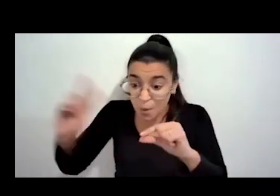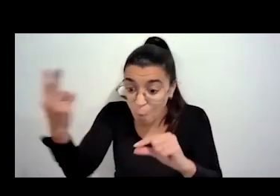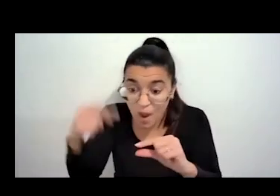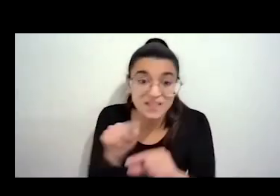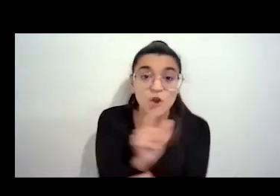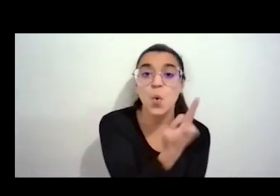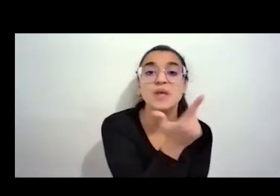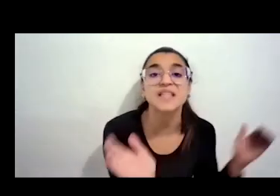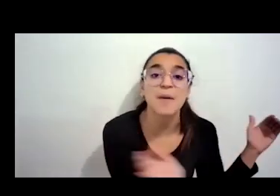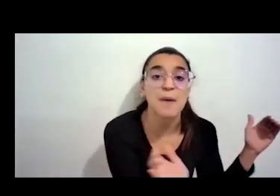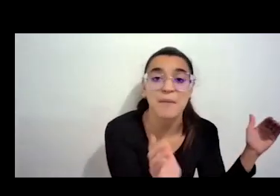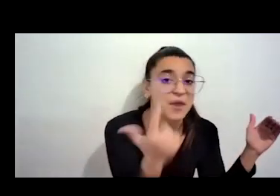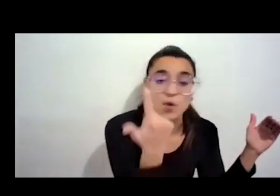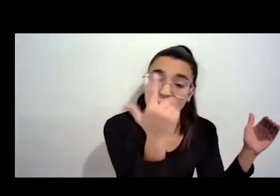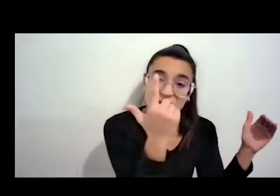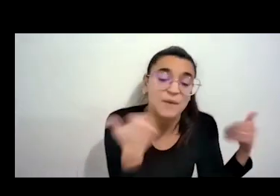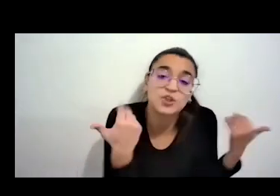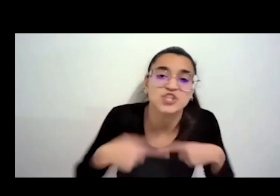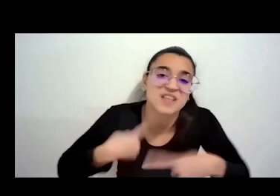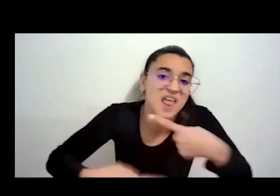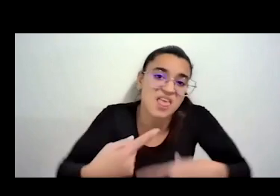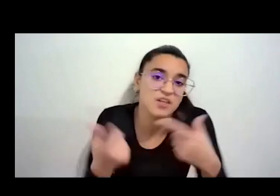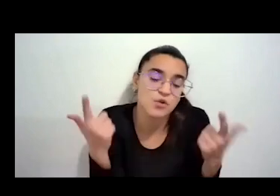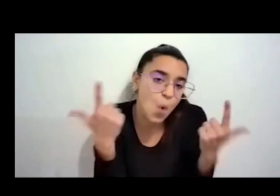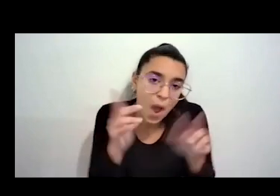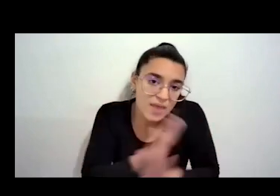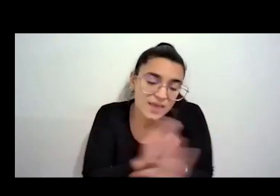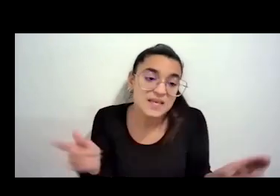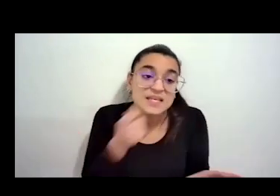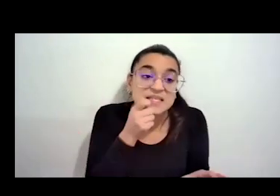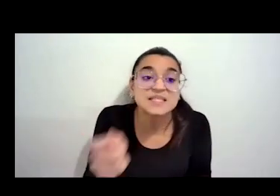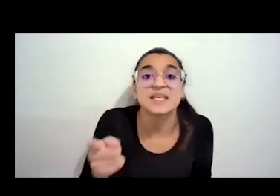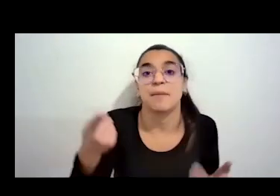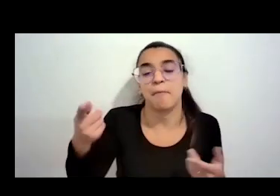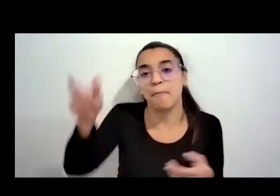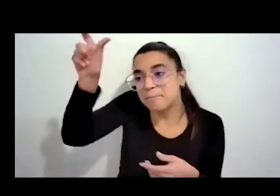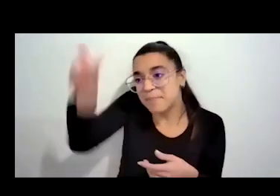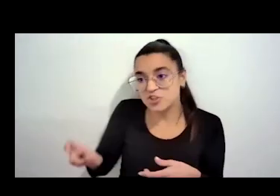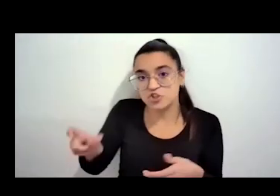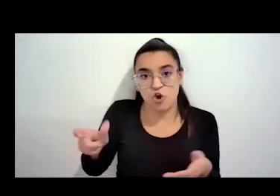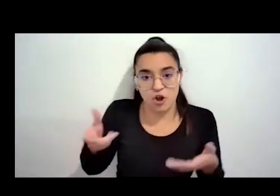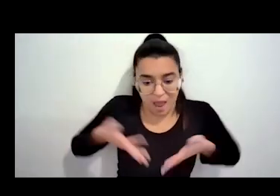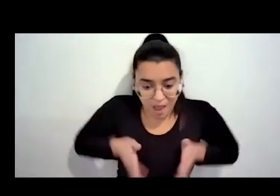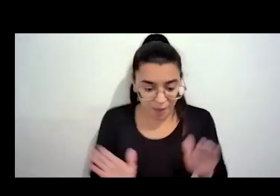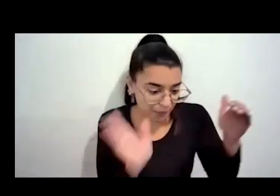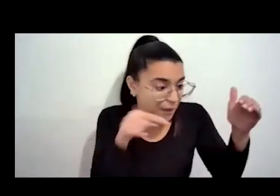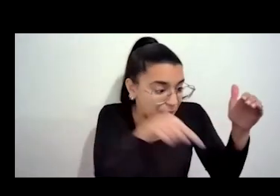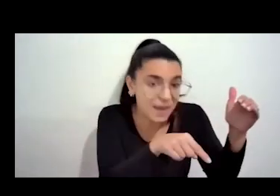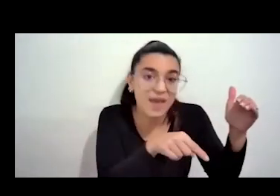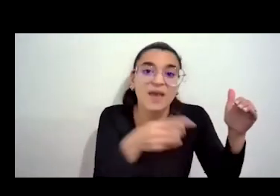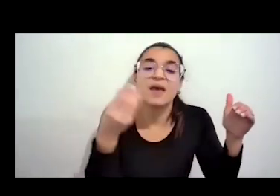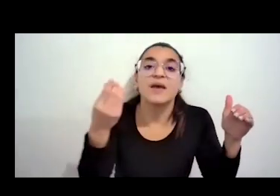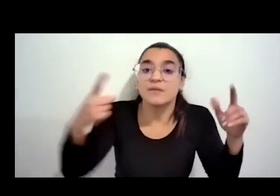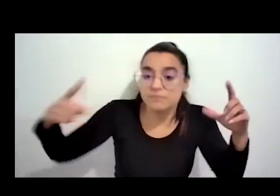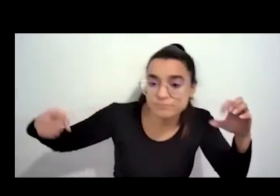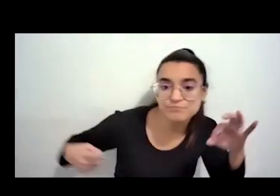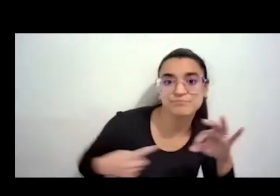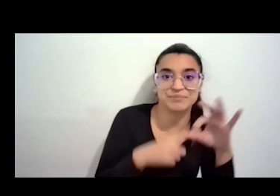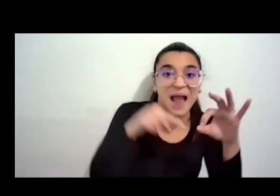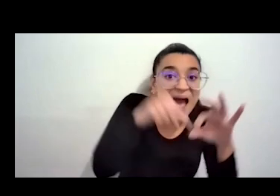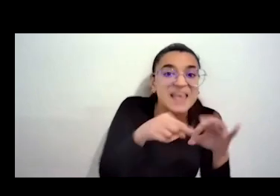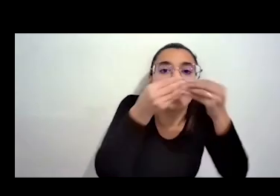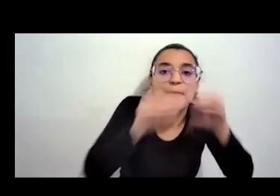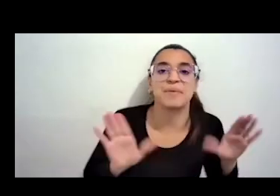no puede heredar. En consecuencia, si el comienzo de la persona humana se produce con la concepción, esa